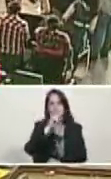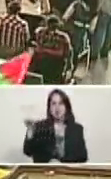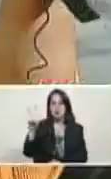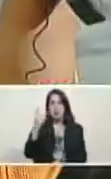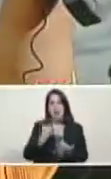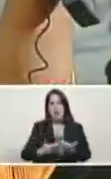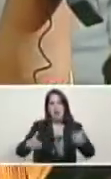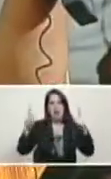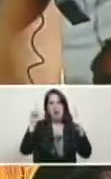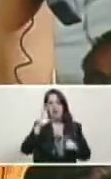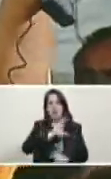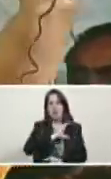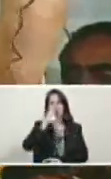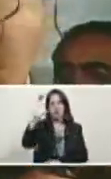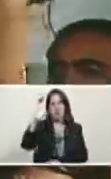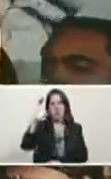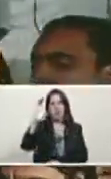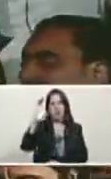francisco